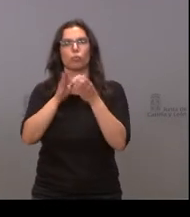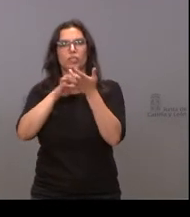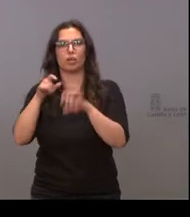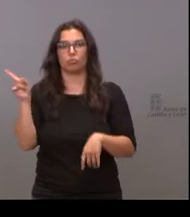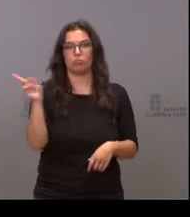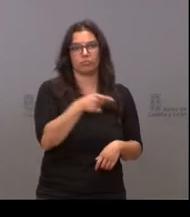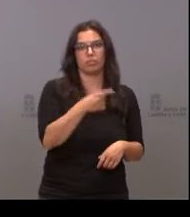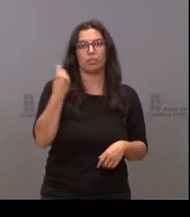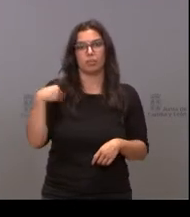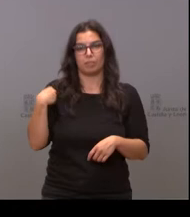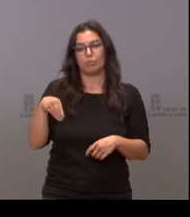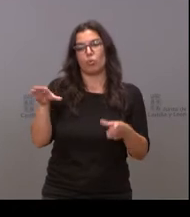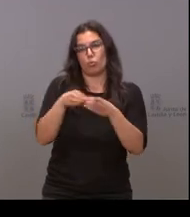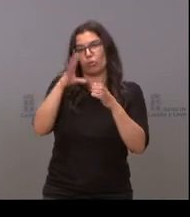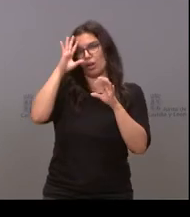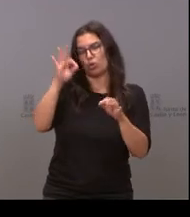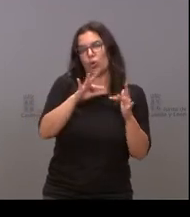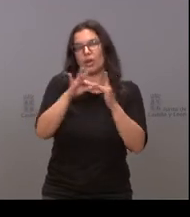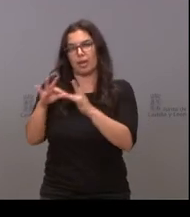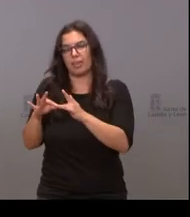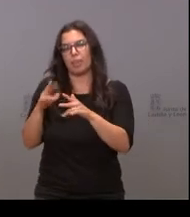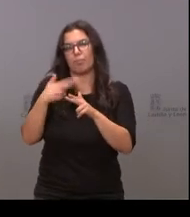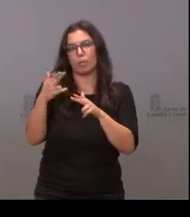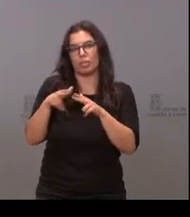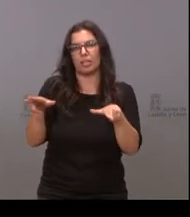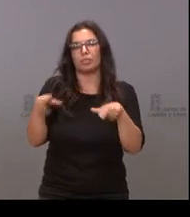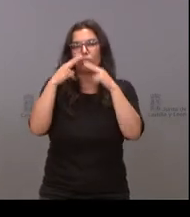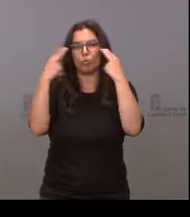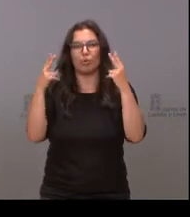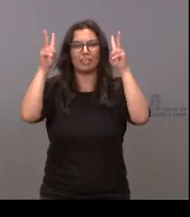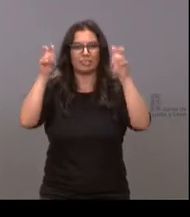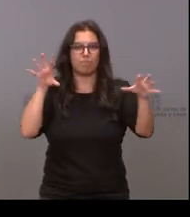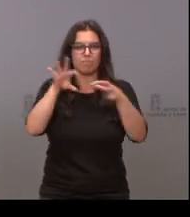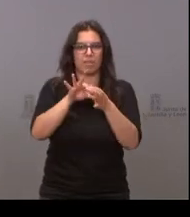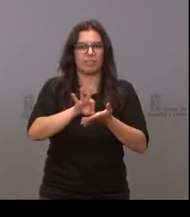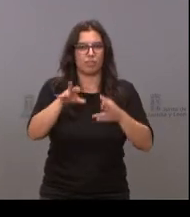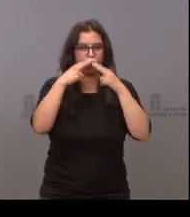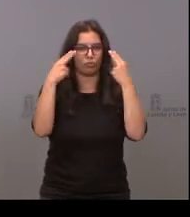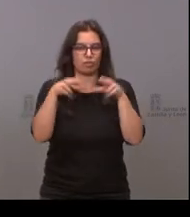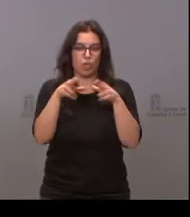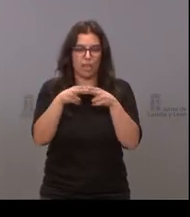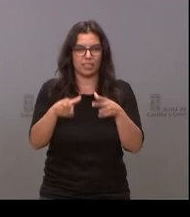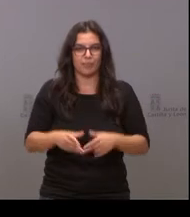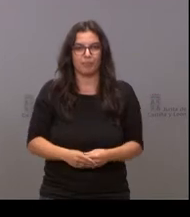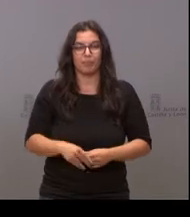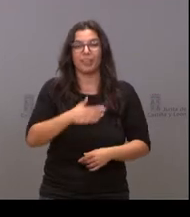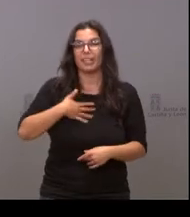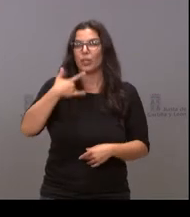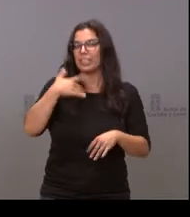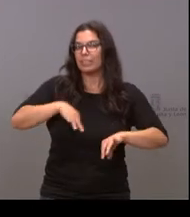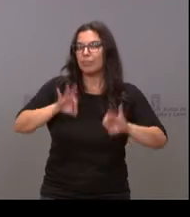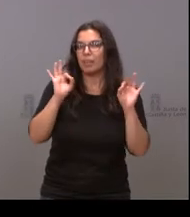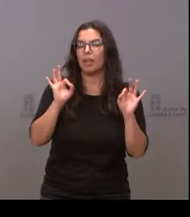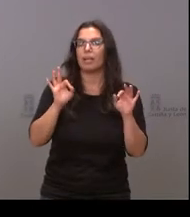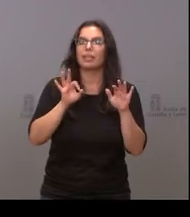la que corresponde el liderazgo de las políticas públicas en materia de servicios sociales por lo que quiero hacer mención especial al